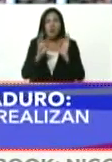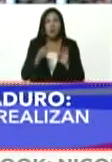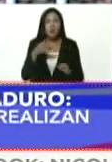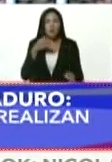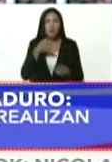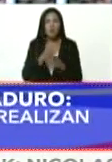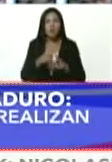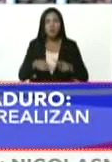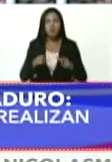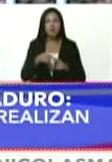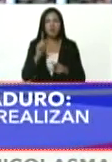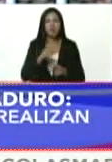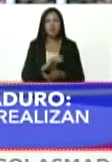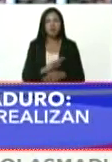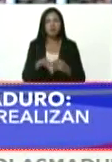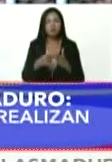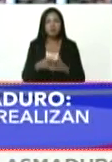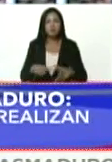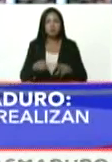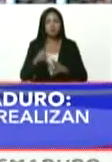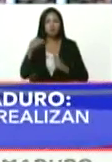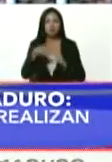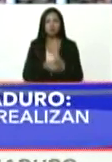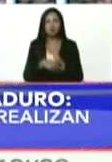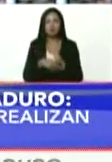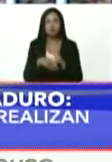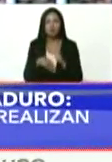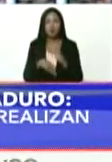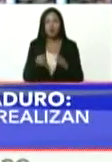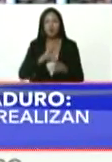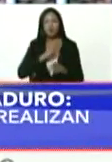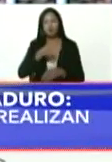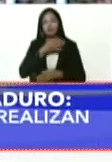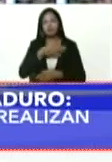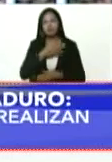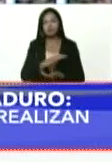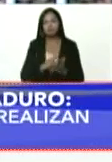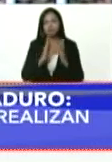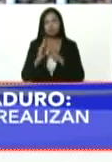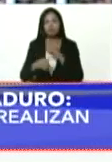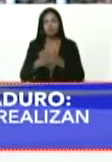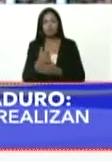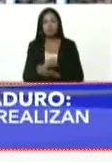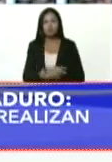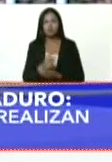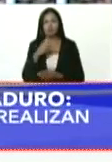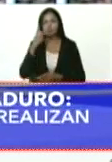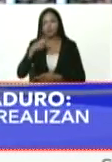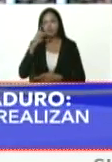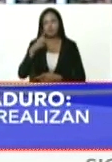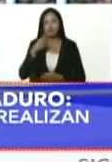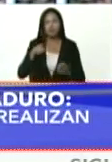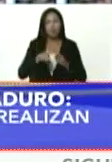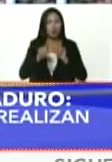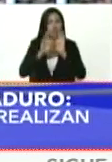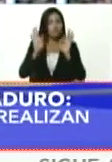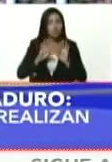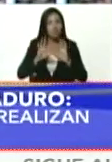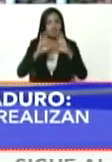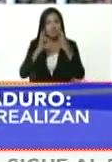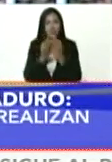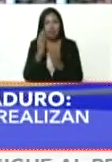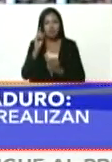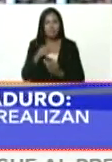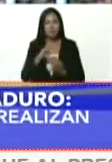llevarla hasta lo más profundo del tejido social, organizativo y político y familiar